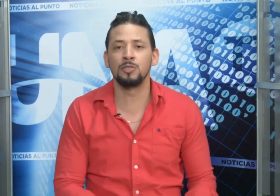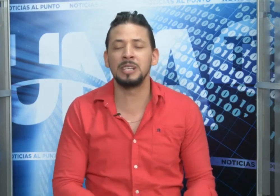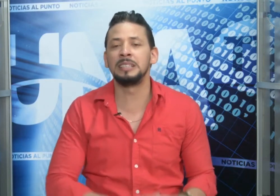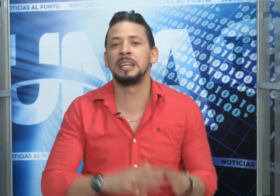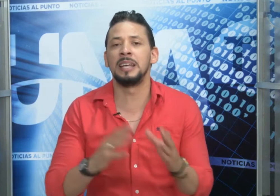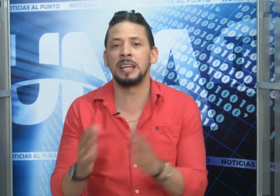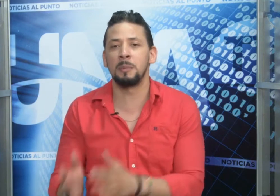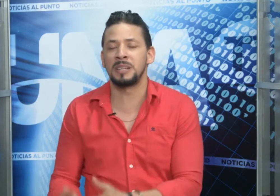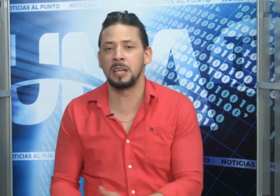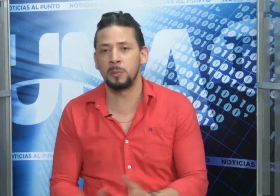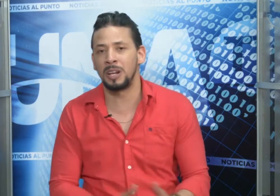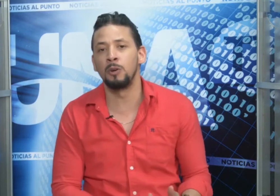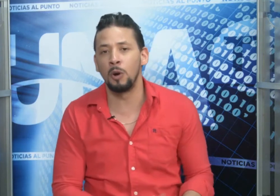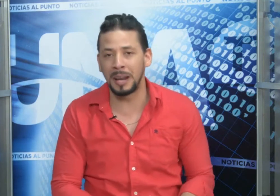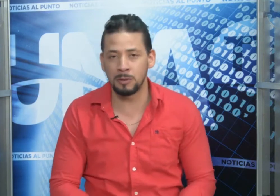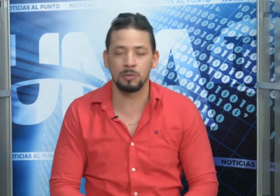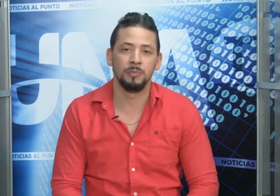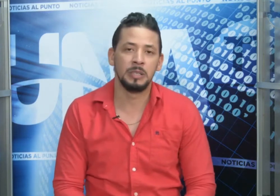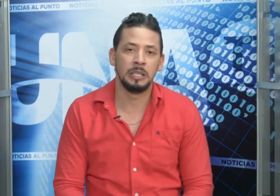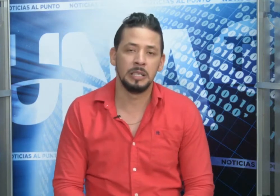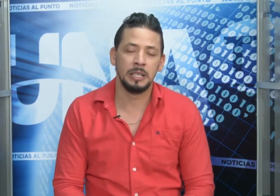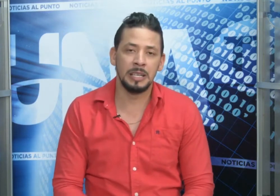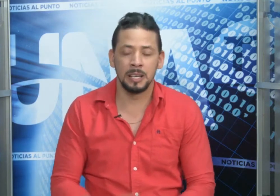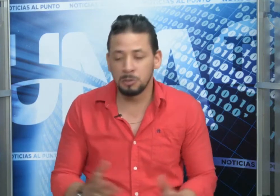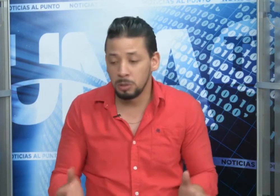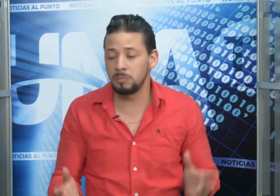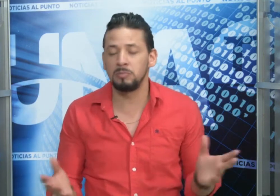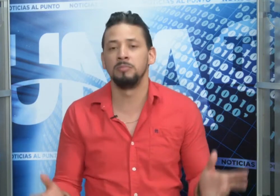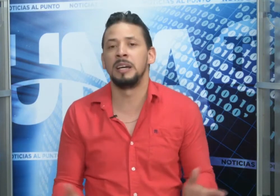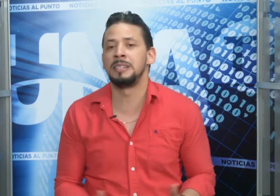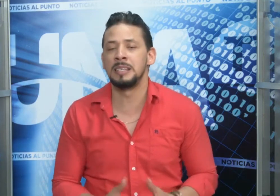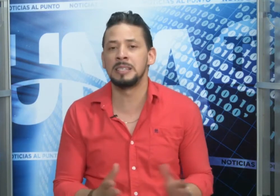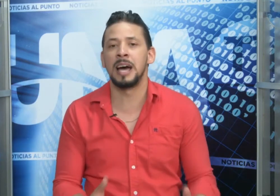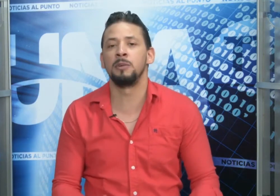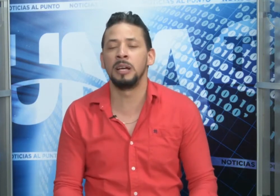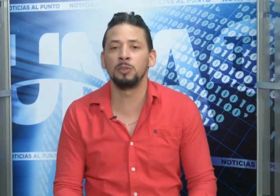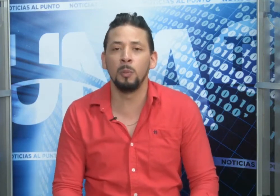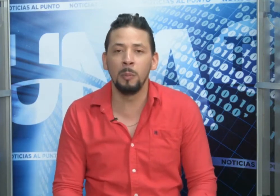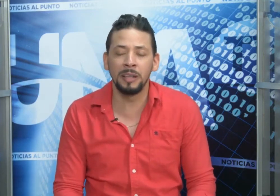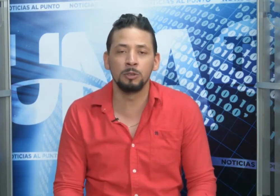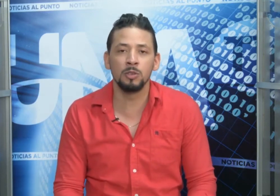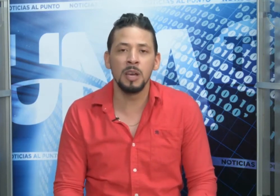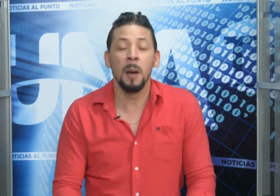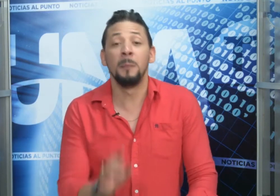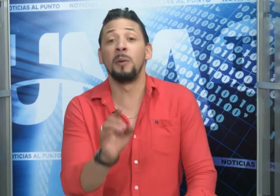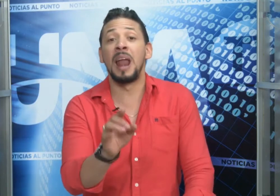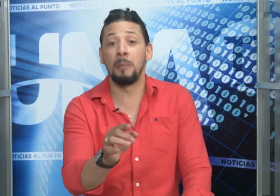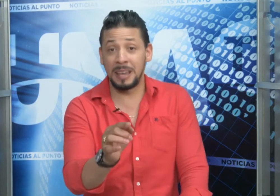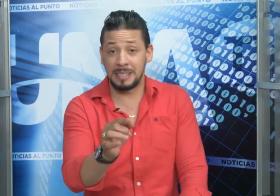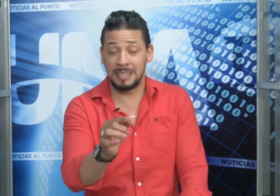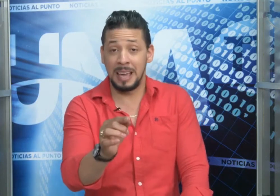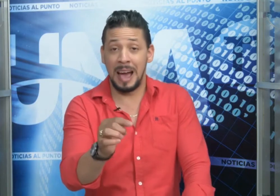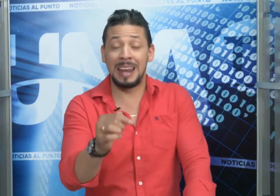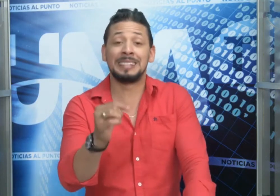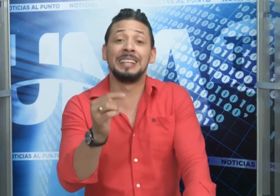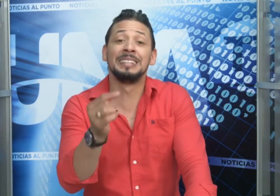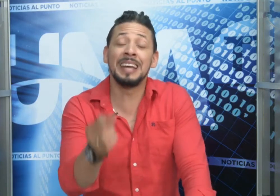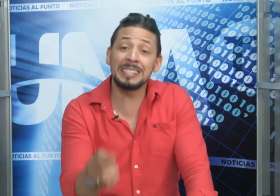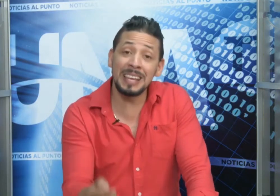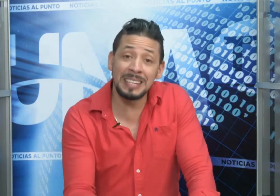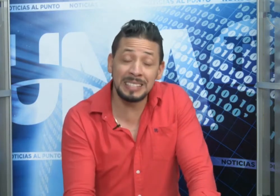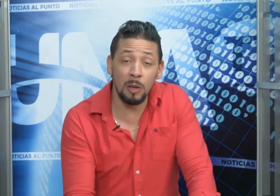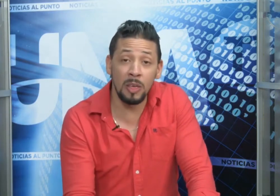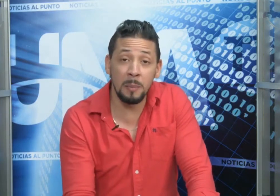puntos sin tener que pasar por el congreso y esto es necesario en estos momentos pero a la vez al